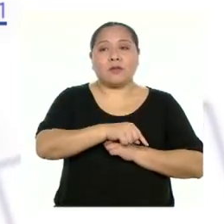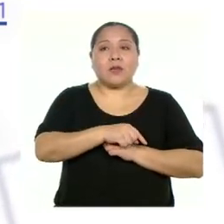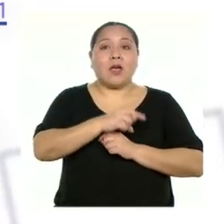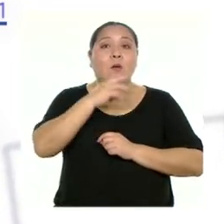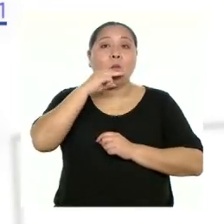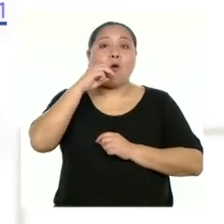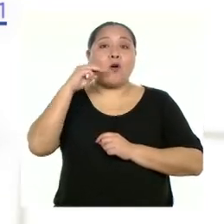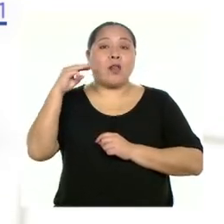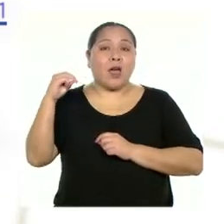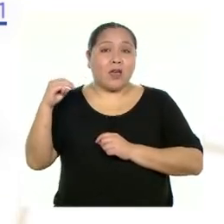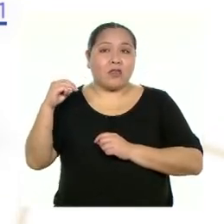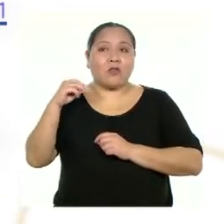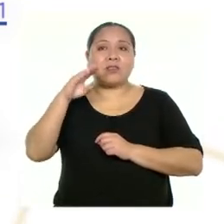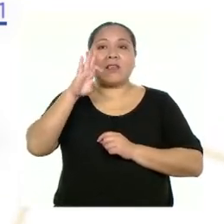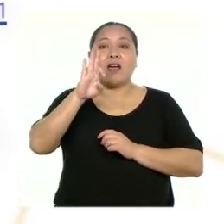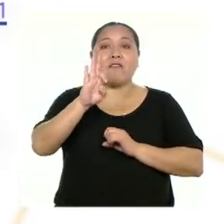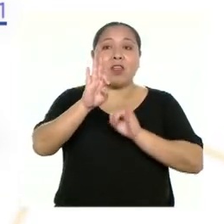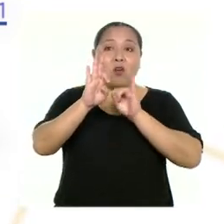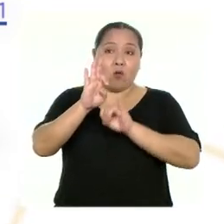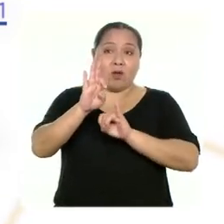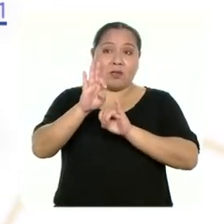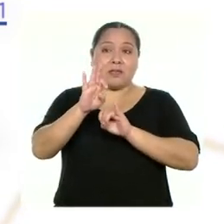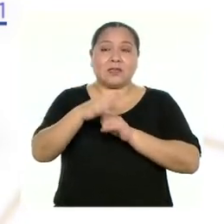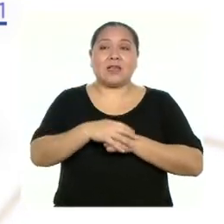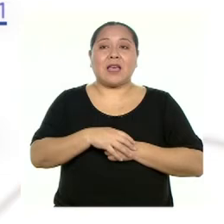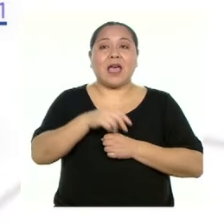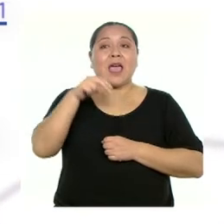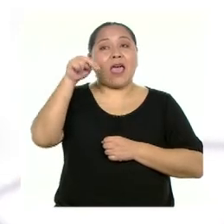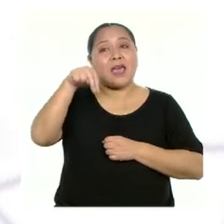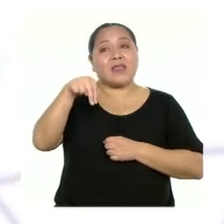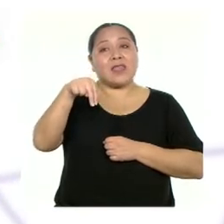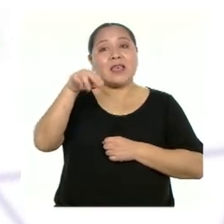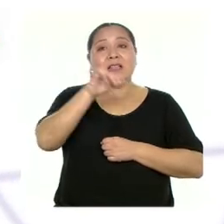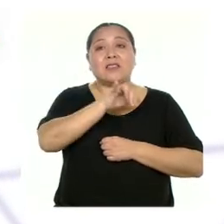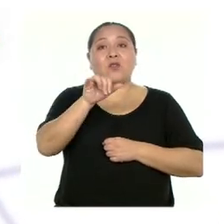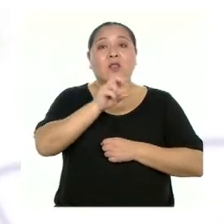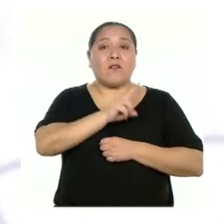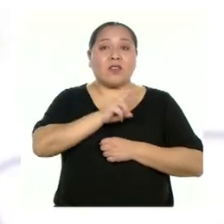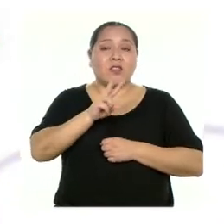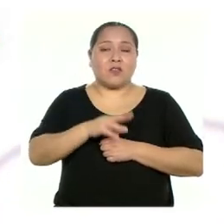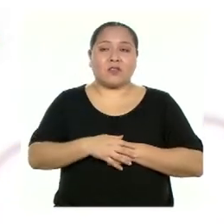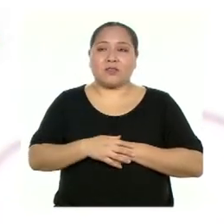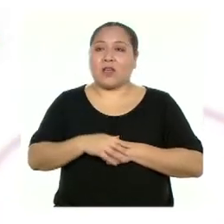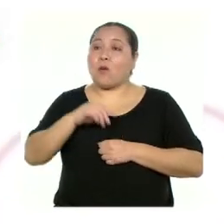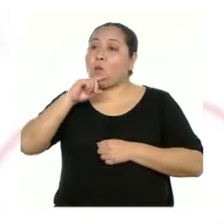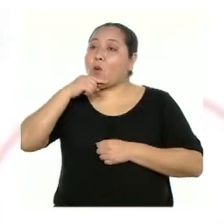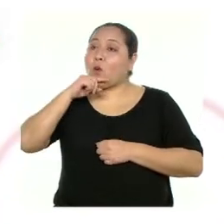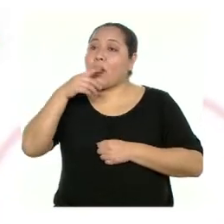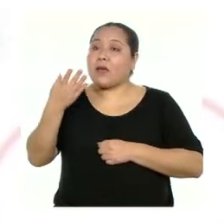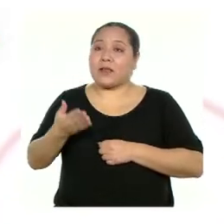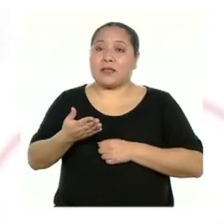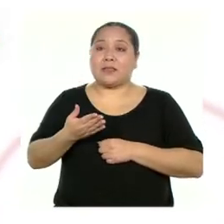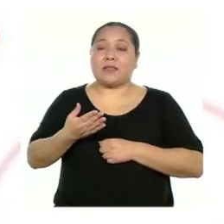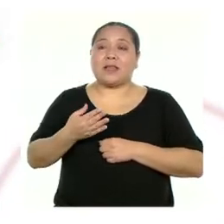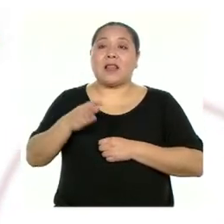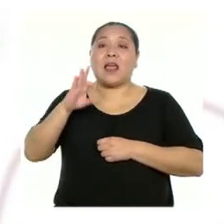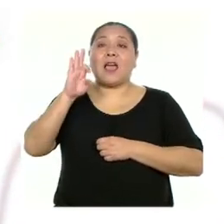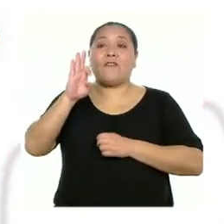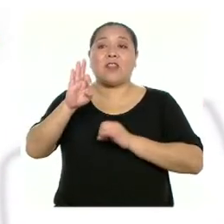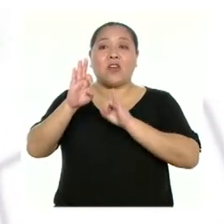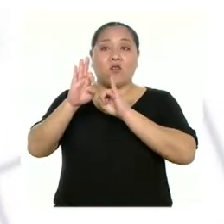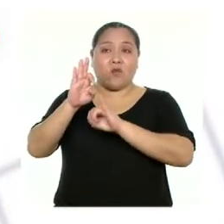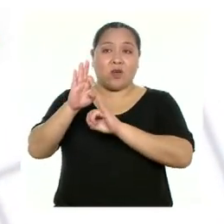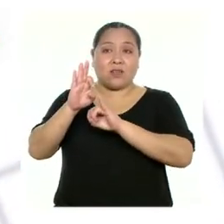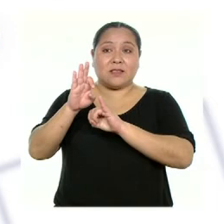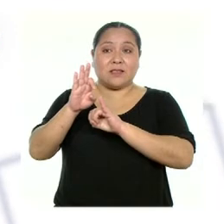morado representan las frecuencias y el n es igual a 22. En el caso femenino, las frecuencias están en rojo.